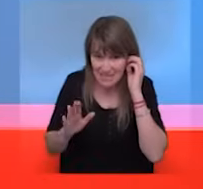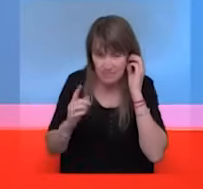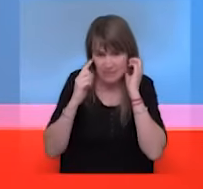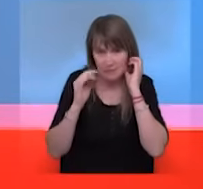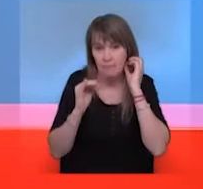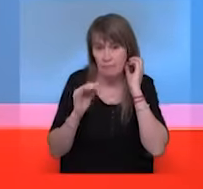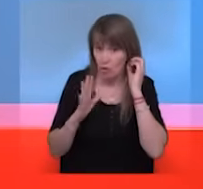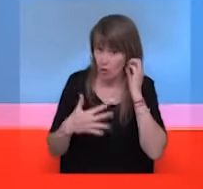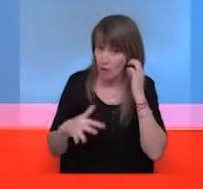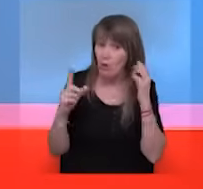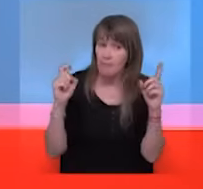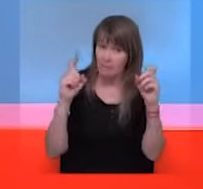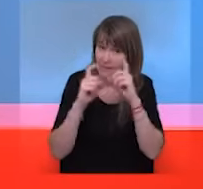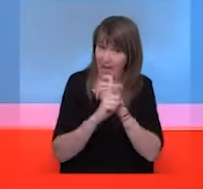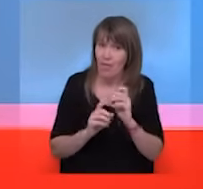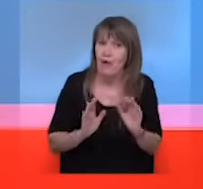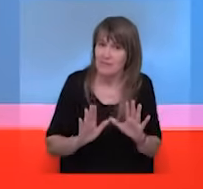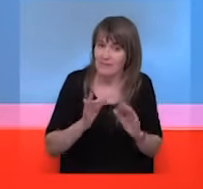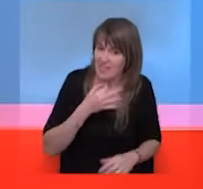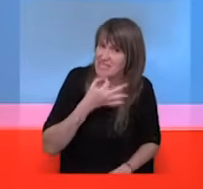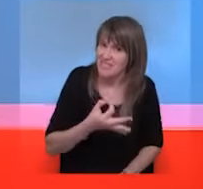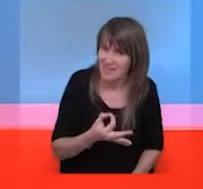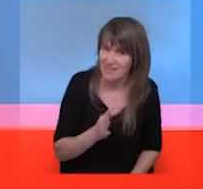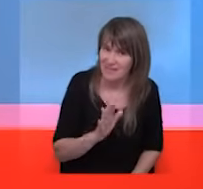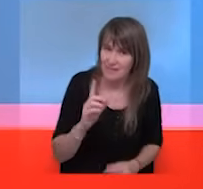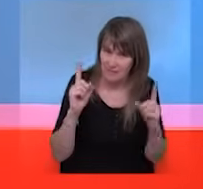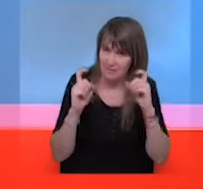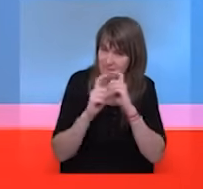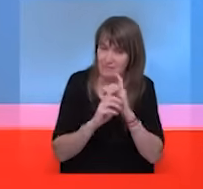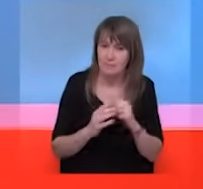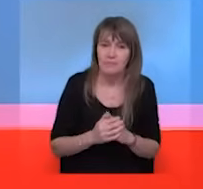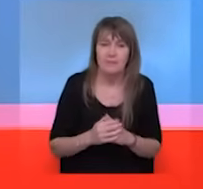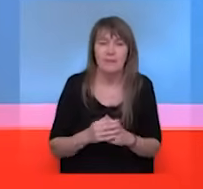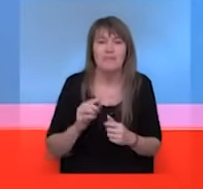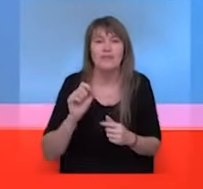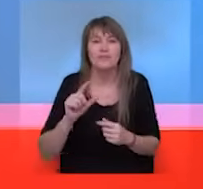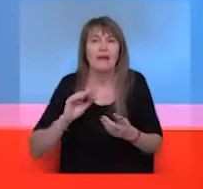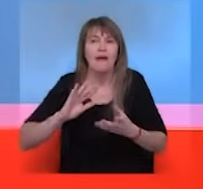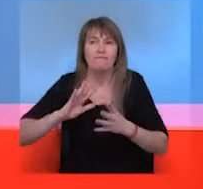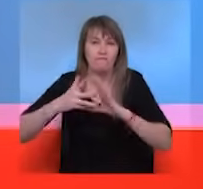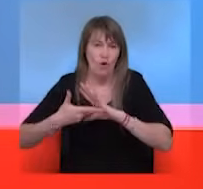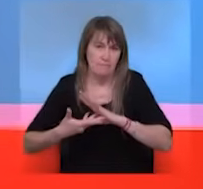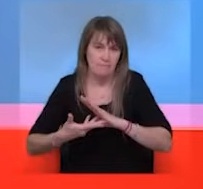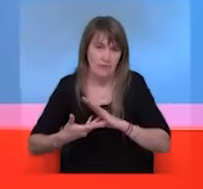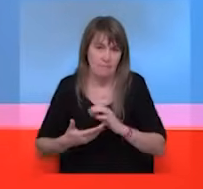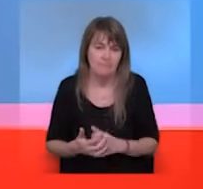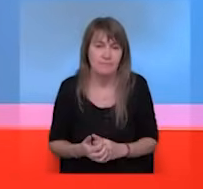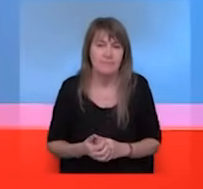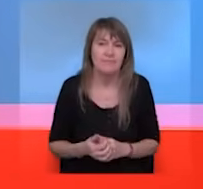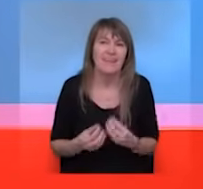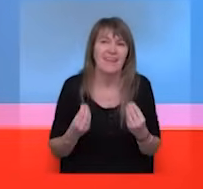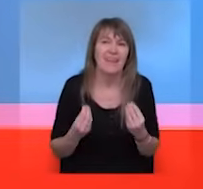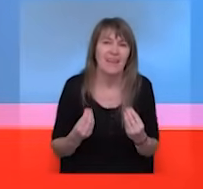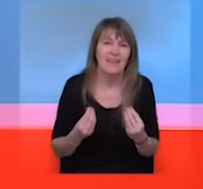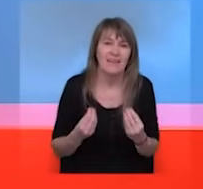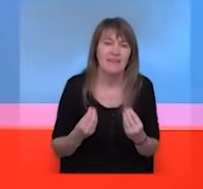complicado lo que piensa este hay una cuestión de formas primero qué es lo que le